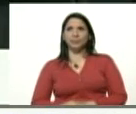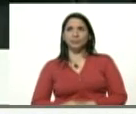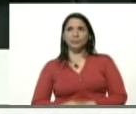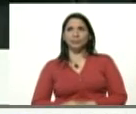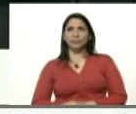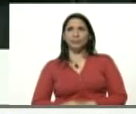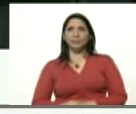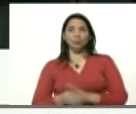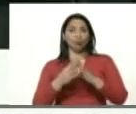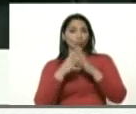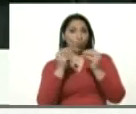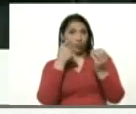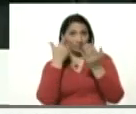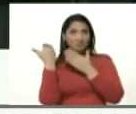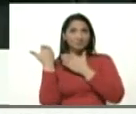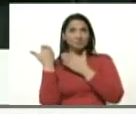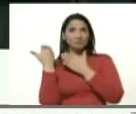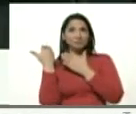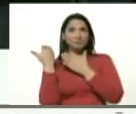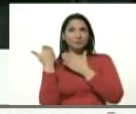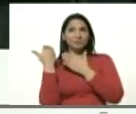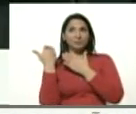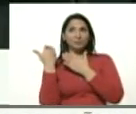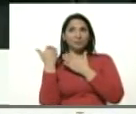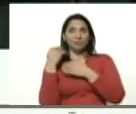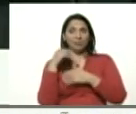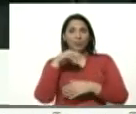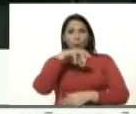Aquí están todos alineados.